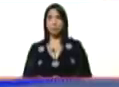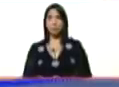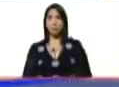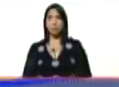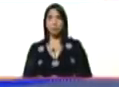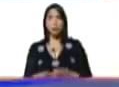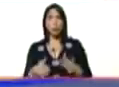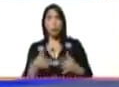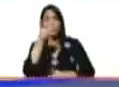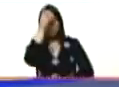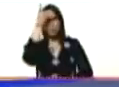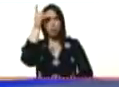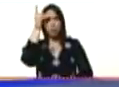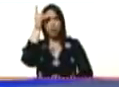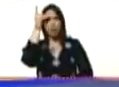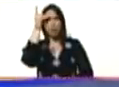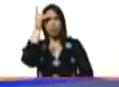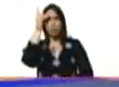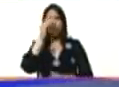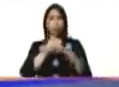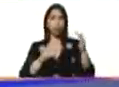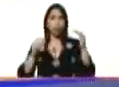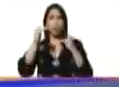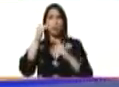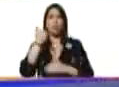Cuando Diosdado pasó la enfermedad,